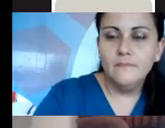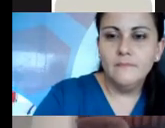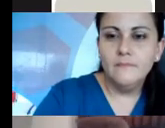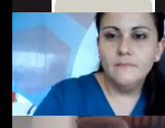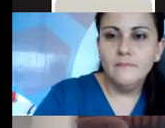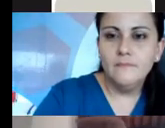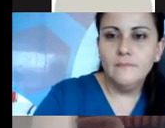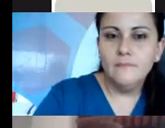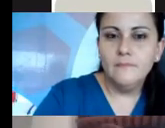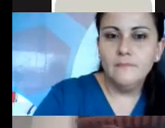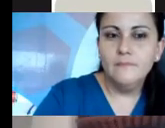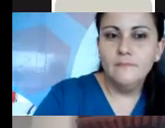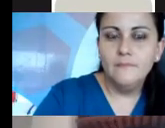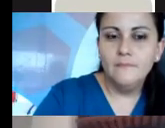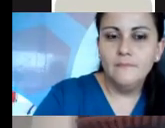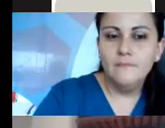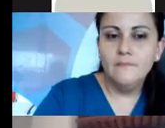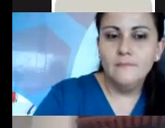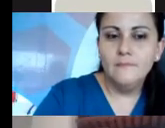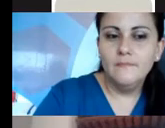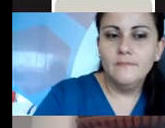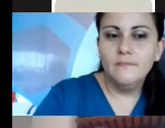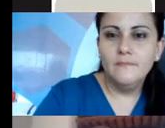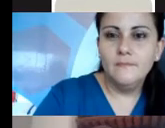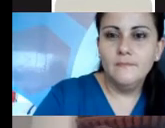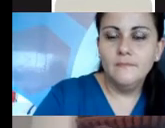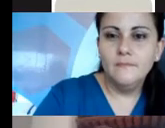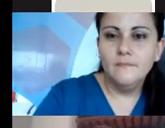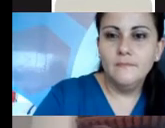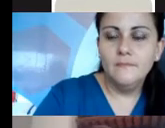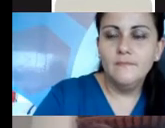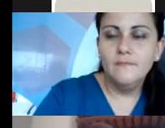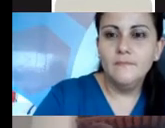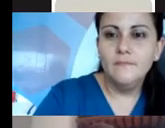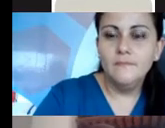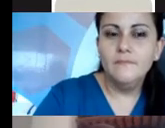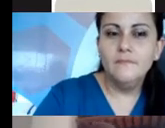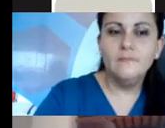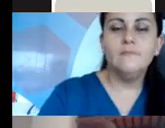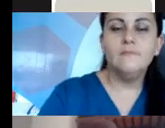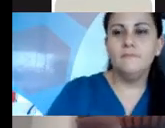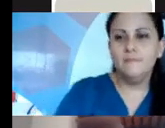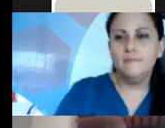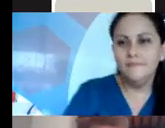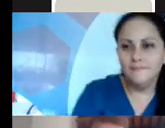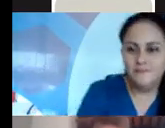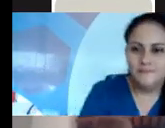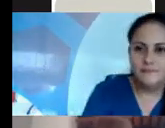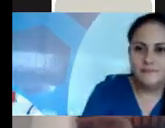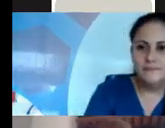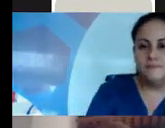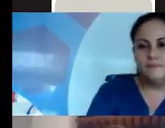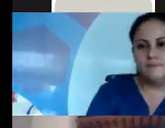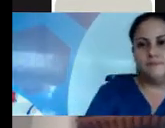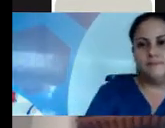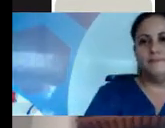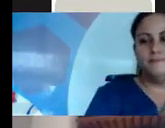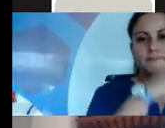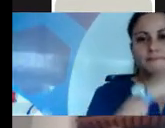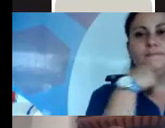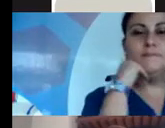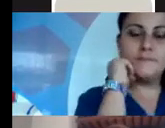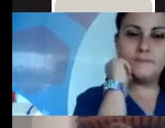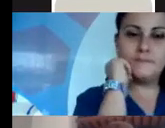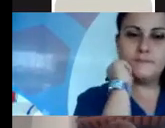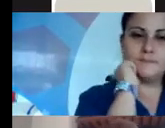como un cuchillo. Entonces entonces habría que limarlo antes, usar papel de lija, si usamos, por ejemplo, este tipo